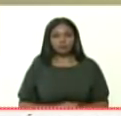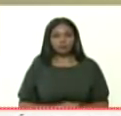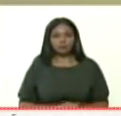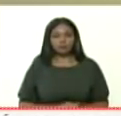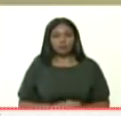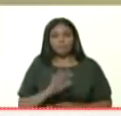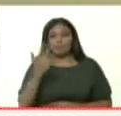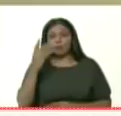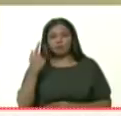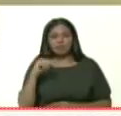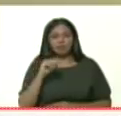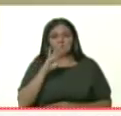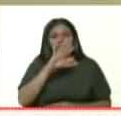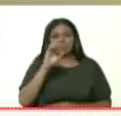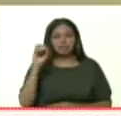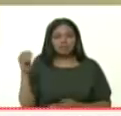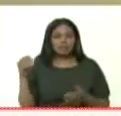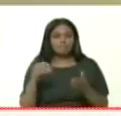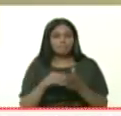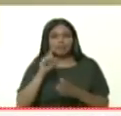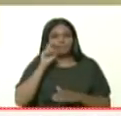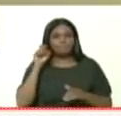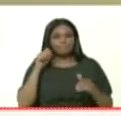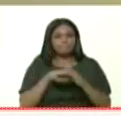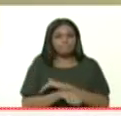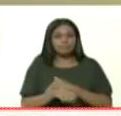Más o menos tenemos unas 500.000 parturientas.